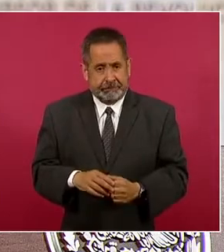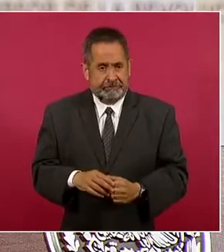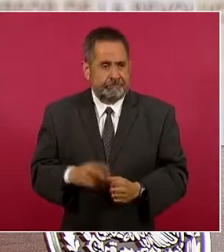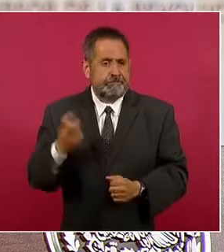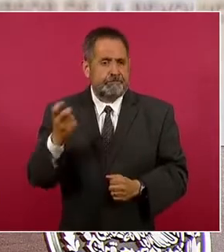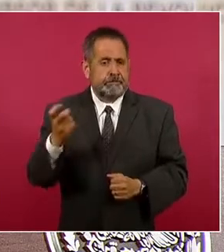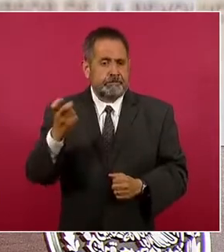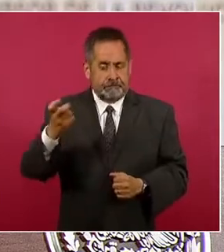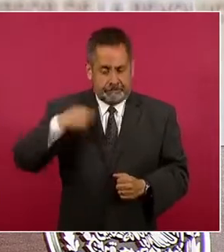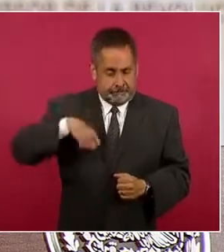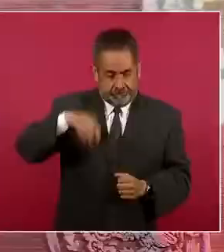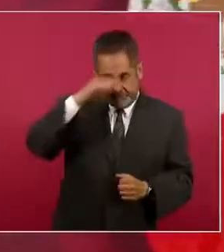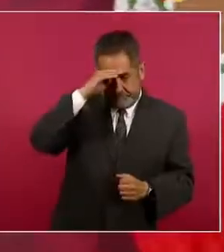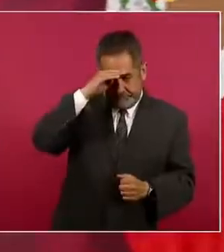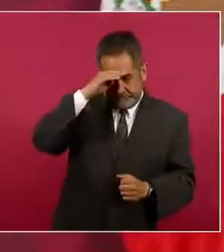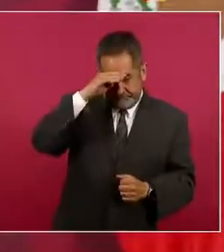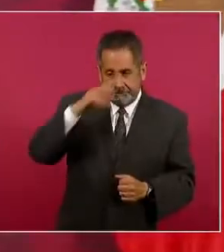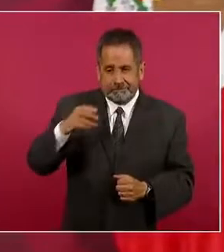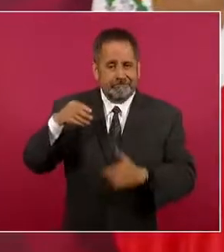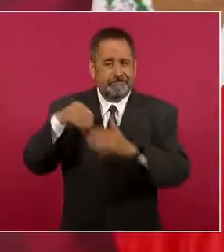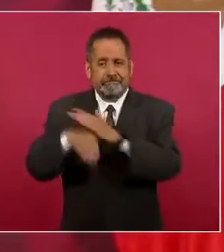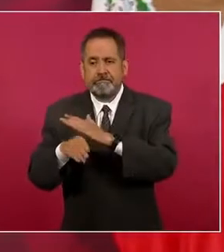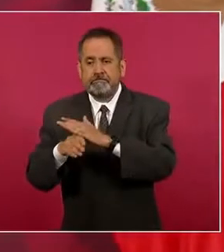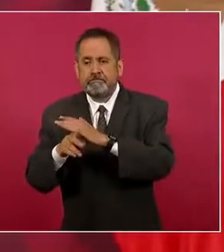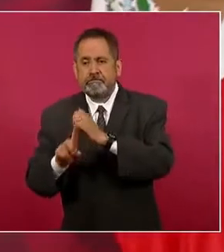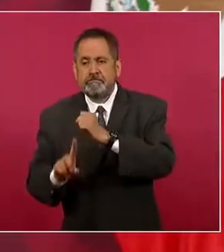Entonces, hizo crisis.